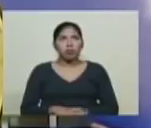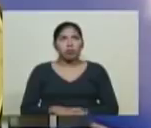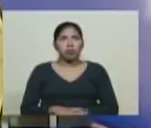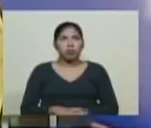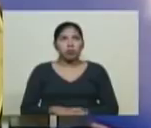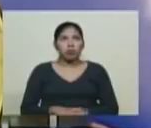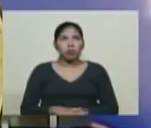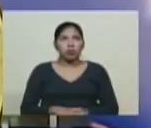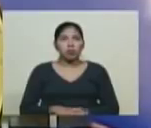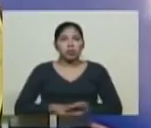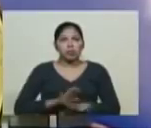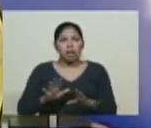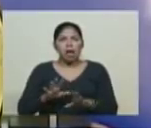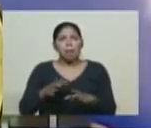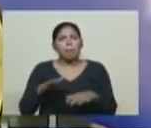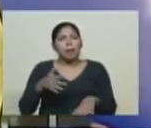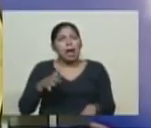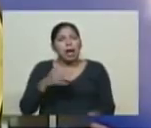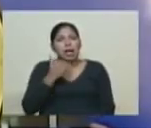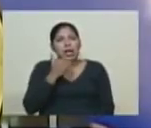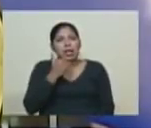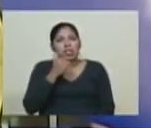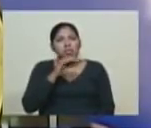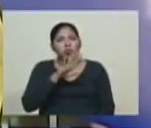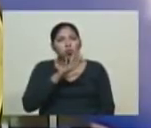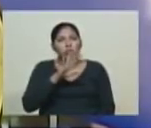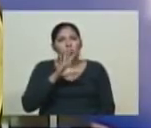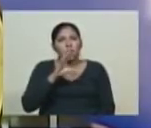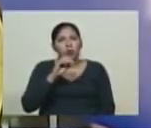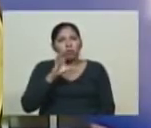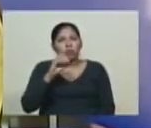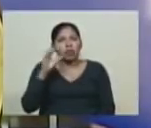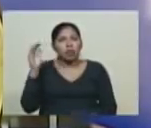Se inscribieron casi 400.000